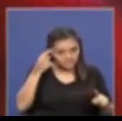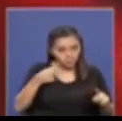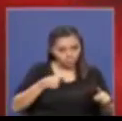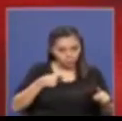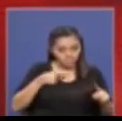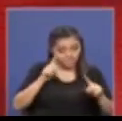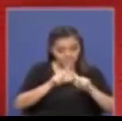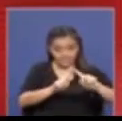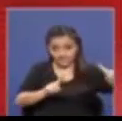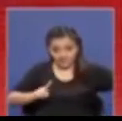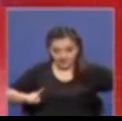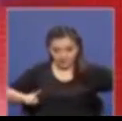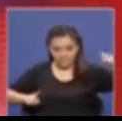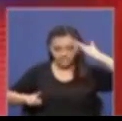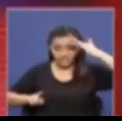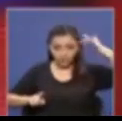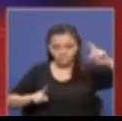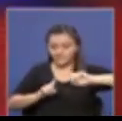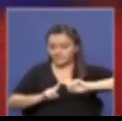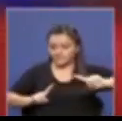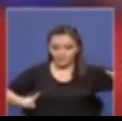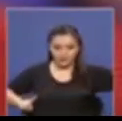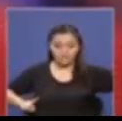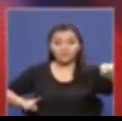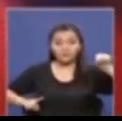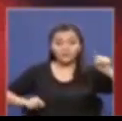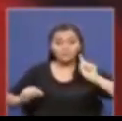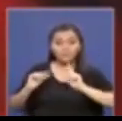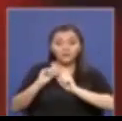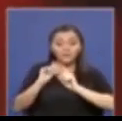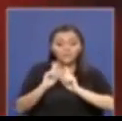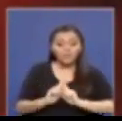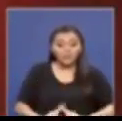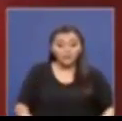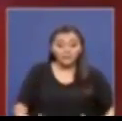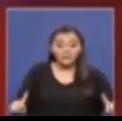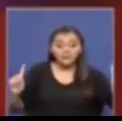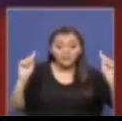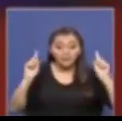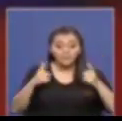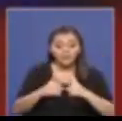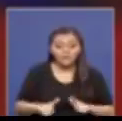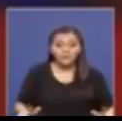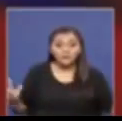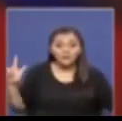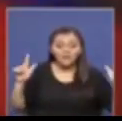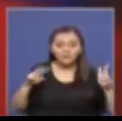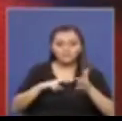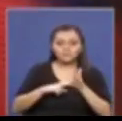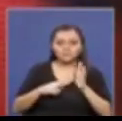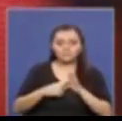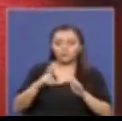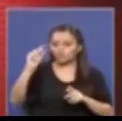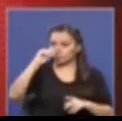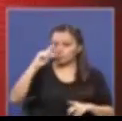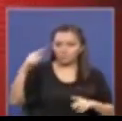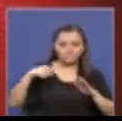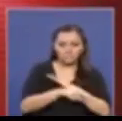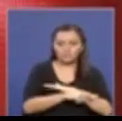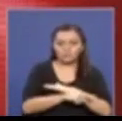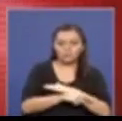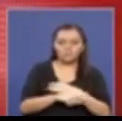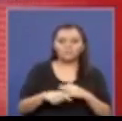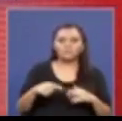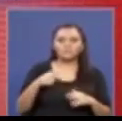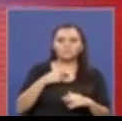nosotros. Para ellos, la libertad es la no intervención. Para nosotros, la libertad